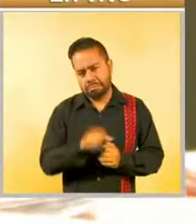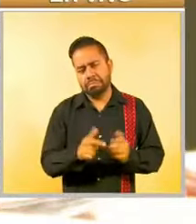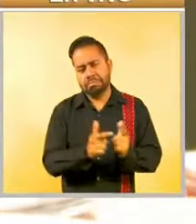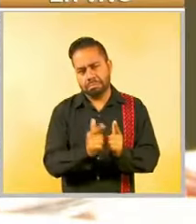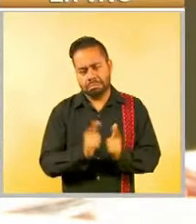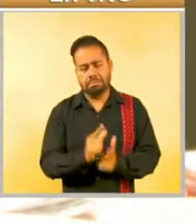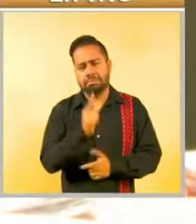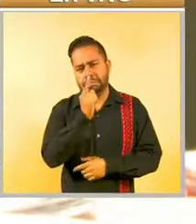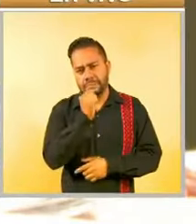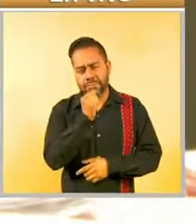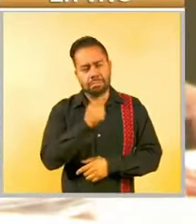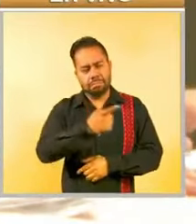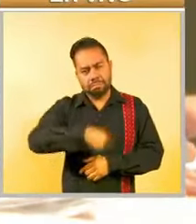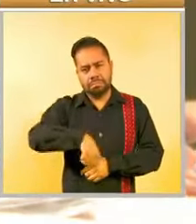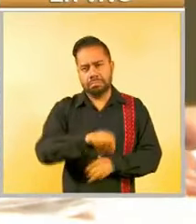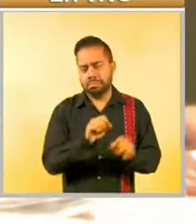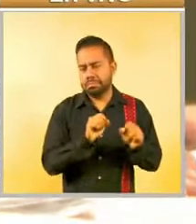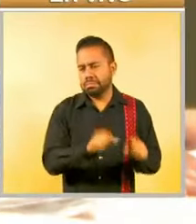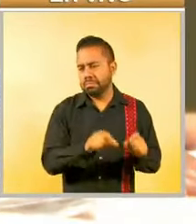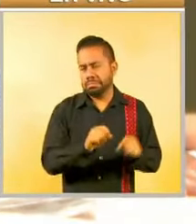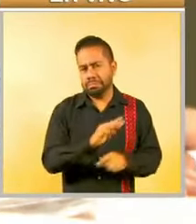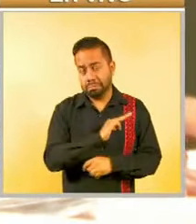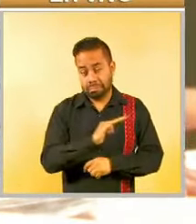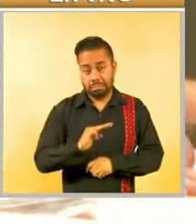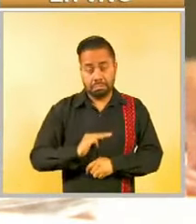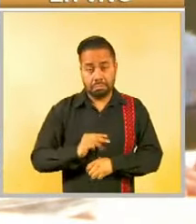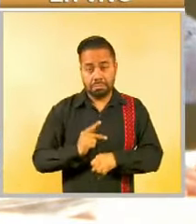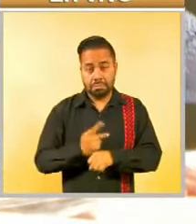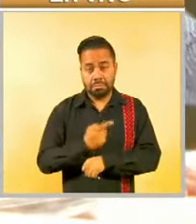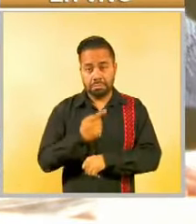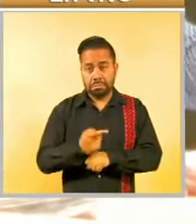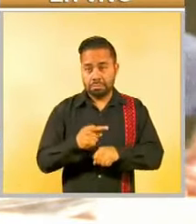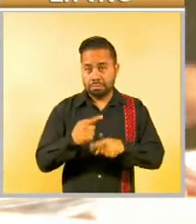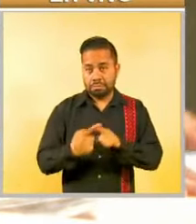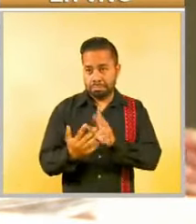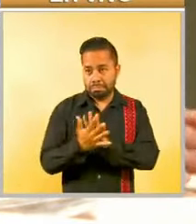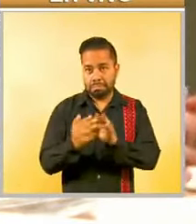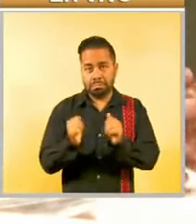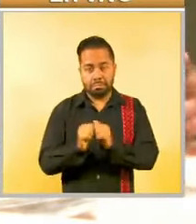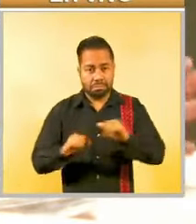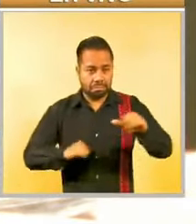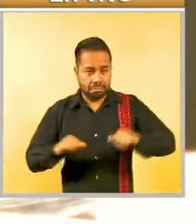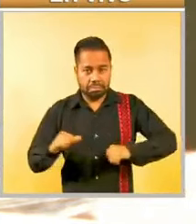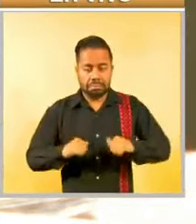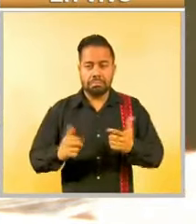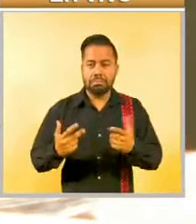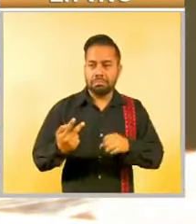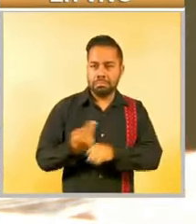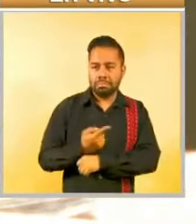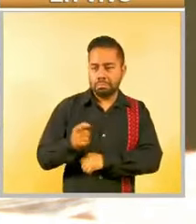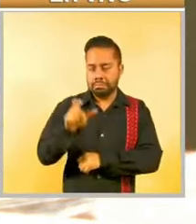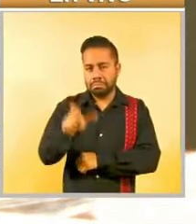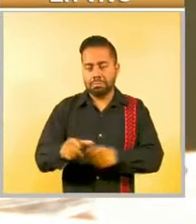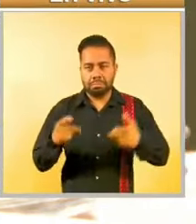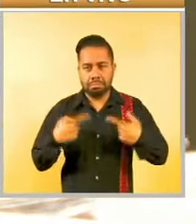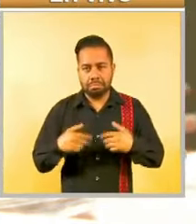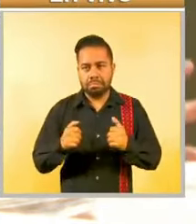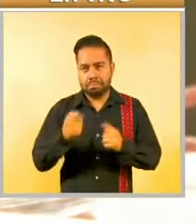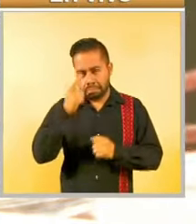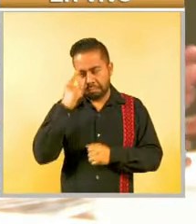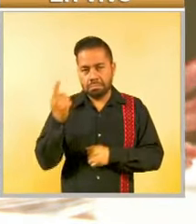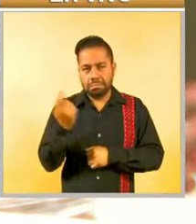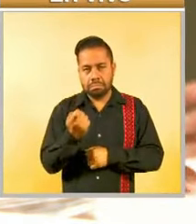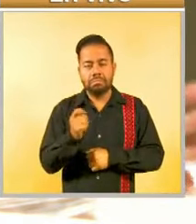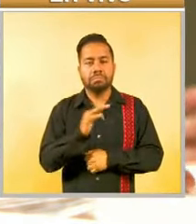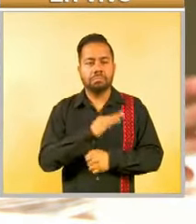corporativos de policía en algún municipio donde estaban involucrados con actividades delictivas llega una persona con la intención de